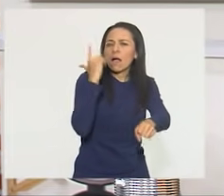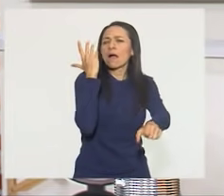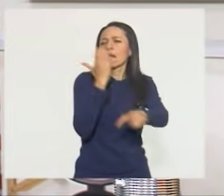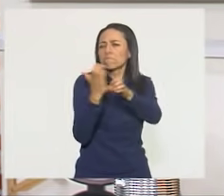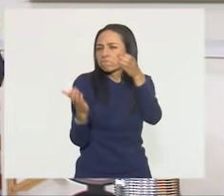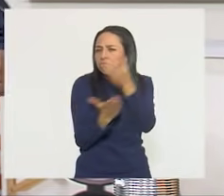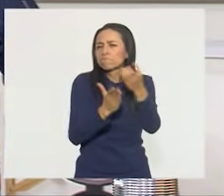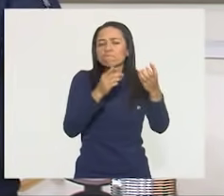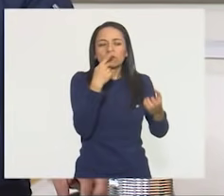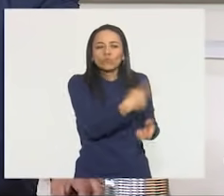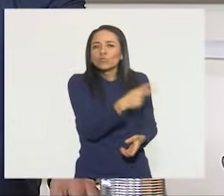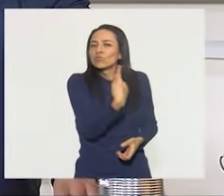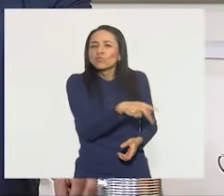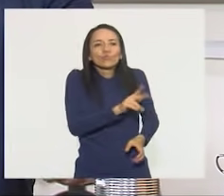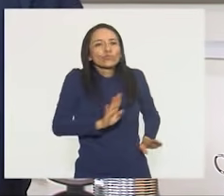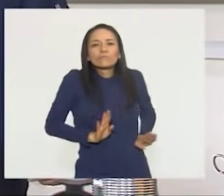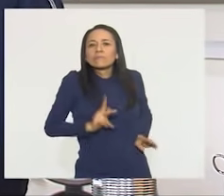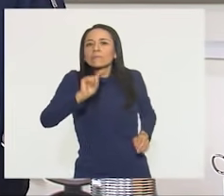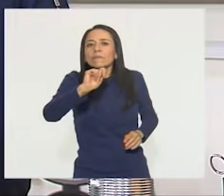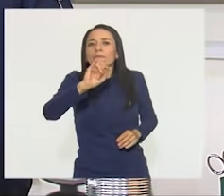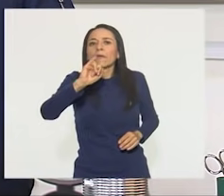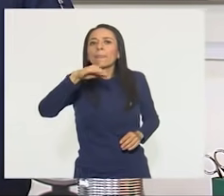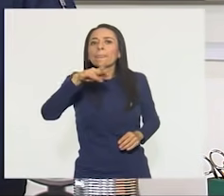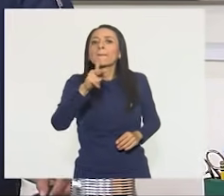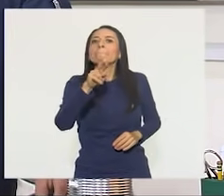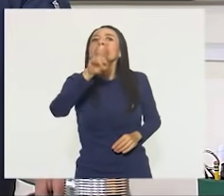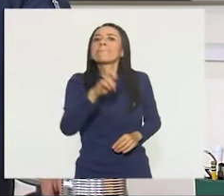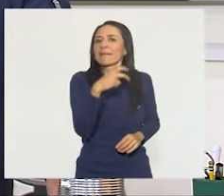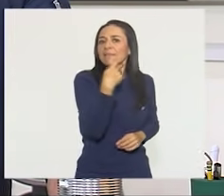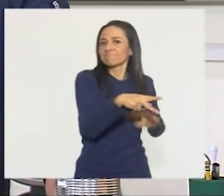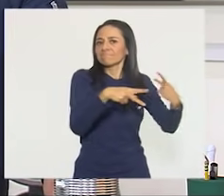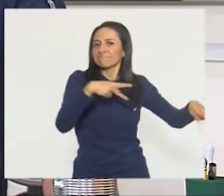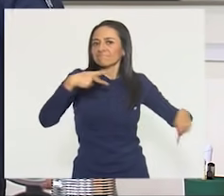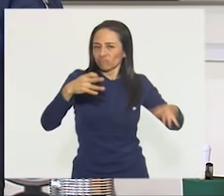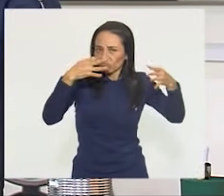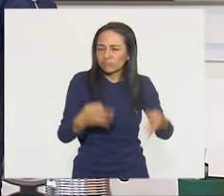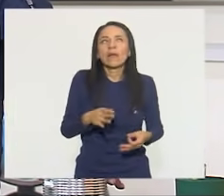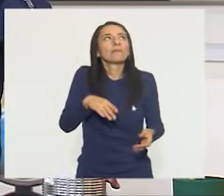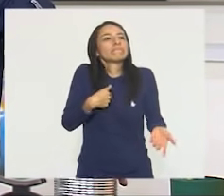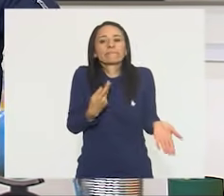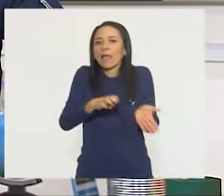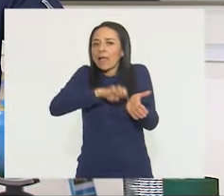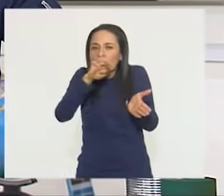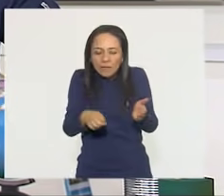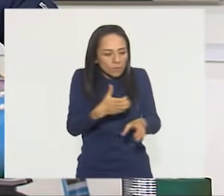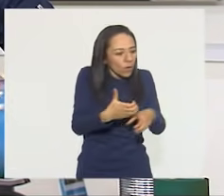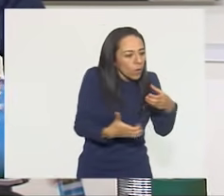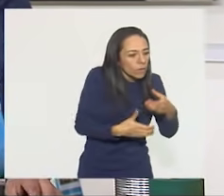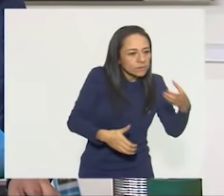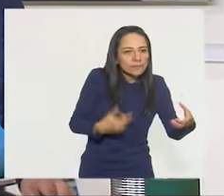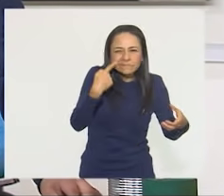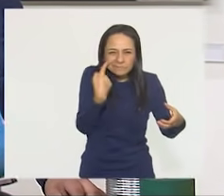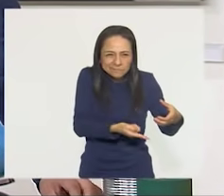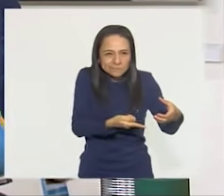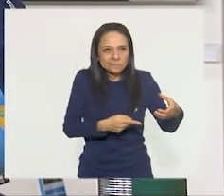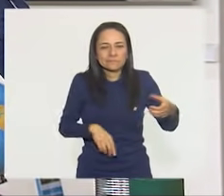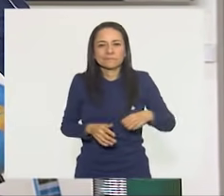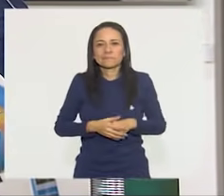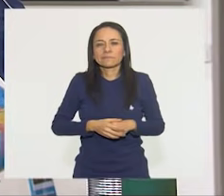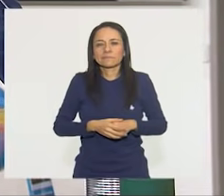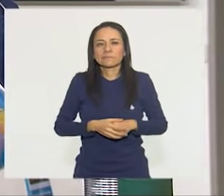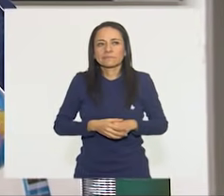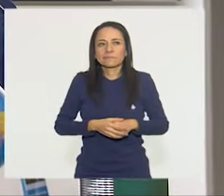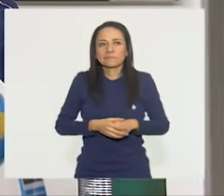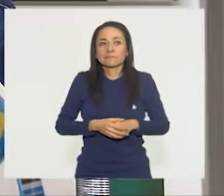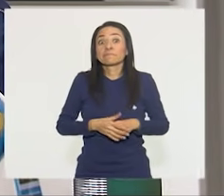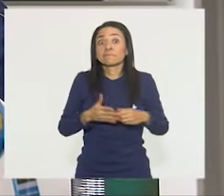Entonces, si lo descubrimos con nuestros objetos que tenemos aquí a la mano, por ejemplo, no va a sonar igual